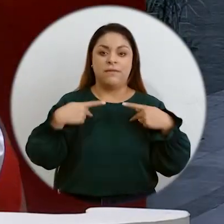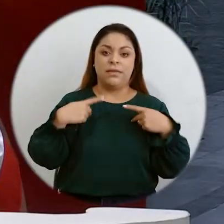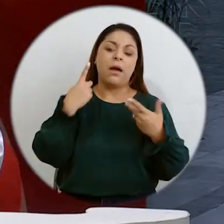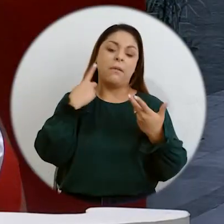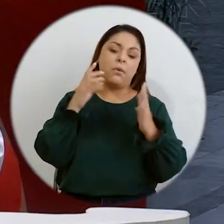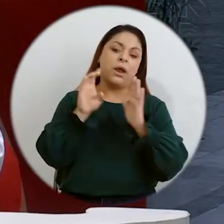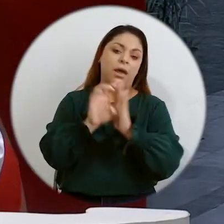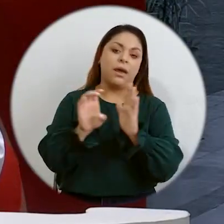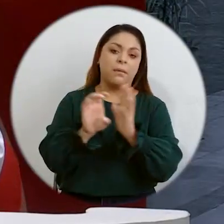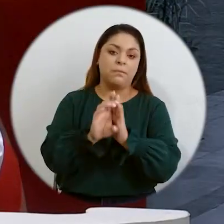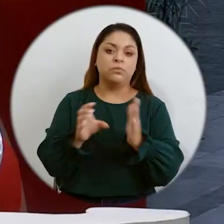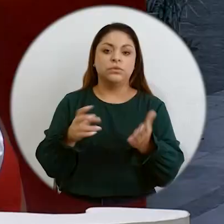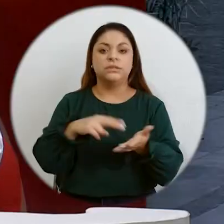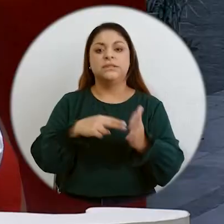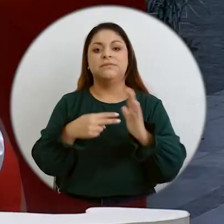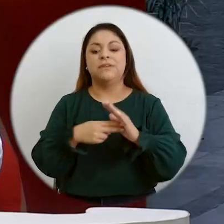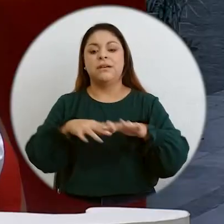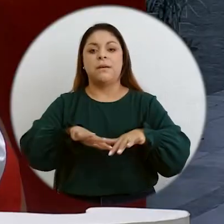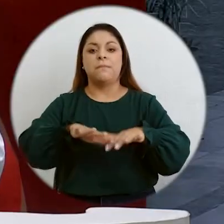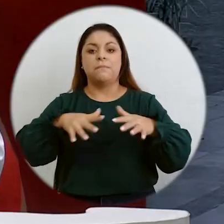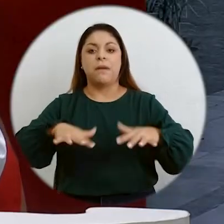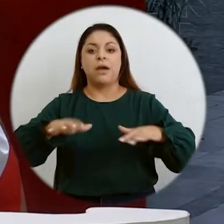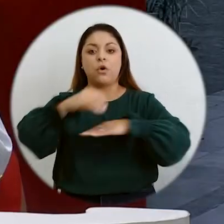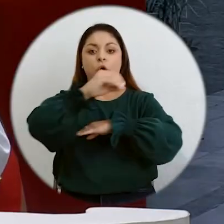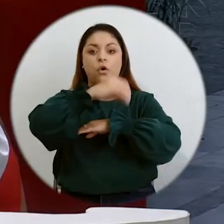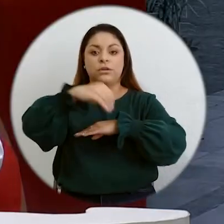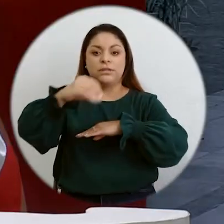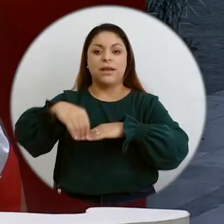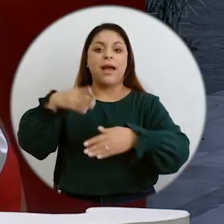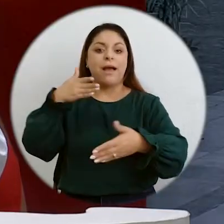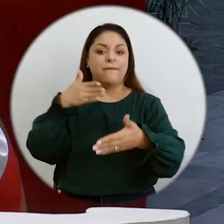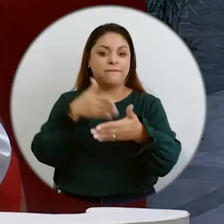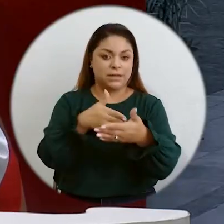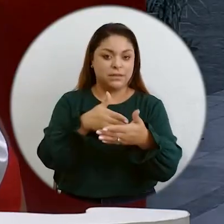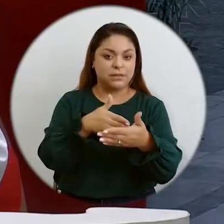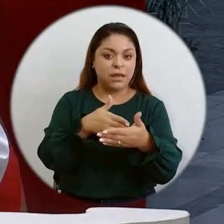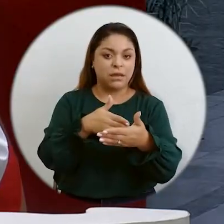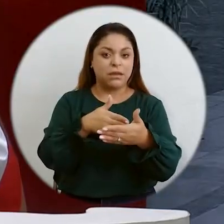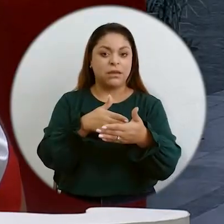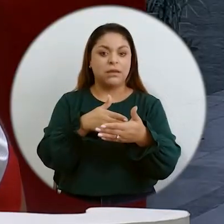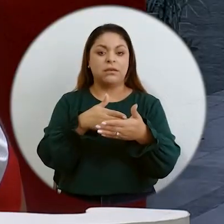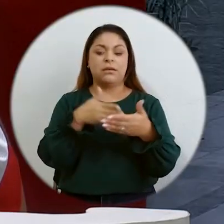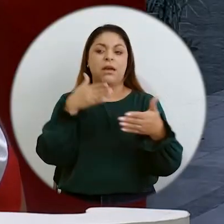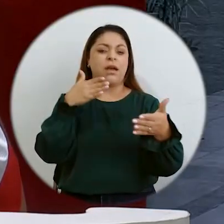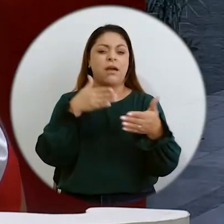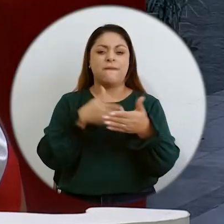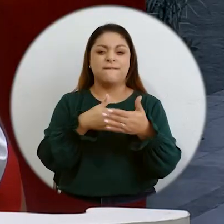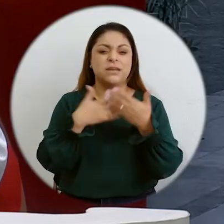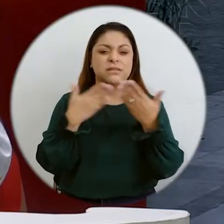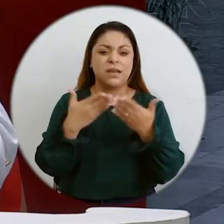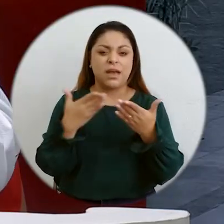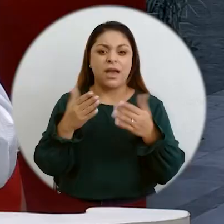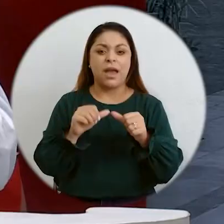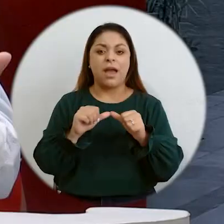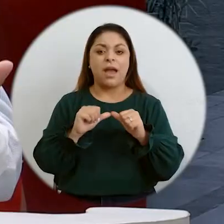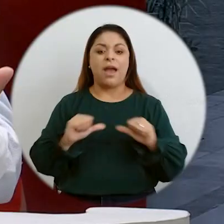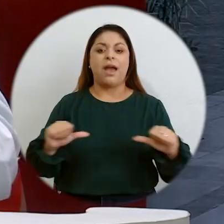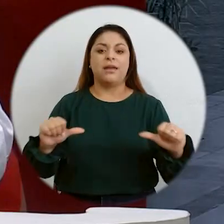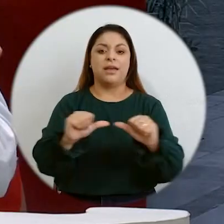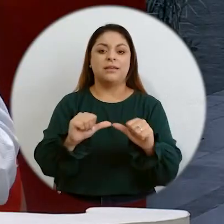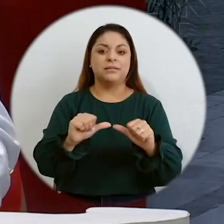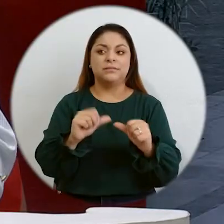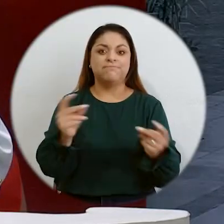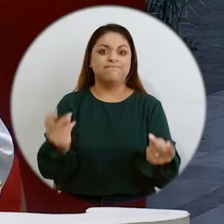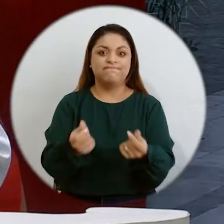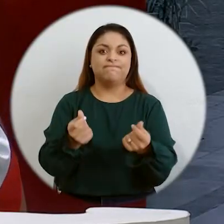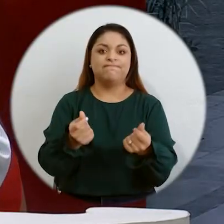por ejemplo, ¿verdad? Es decir, los mares y los océanos no solo afectan, o lo que pasa allí, a las áreas inmediatas o